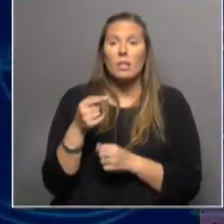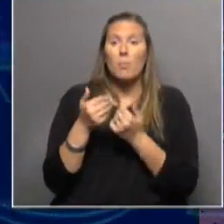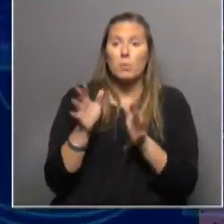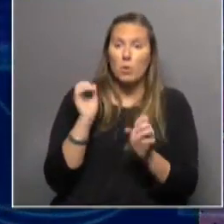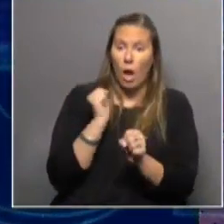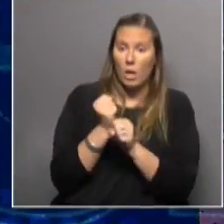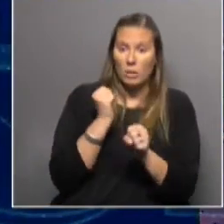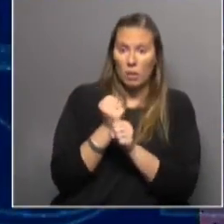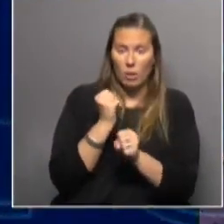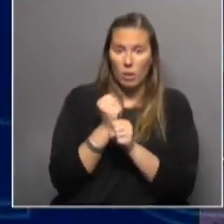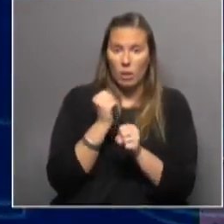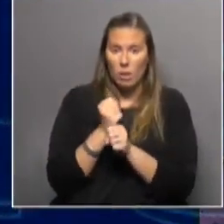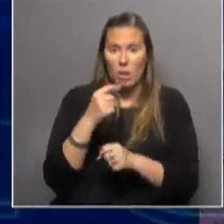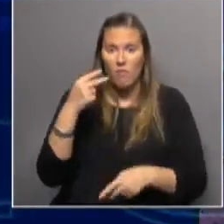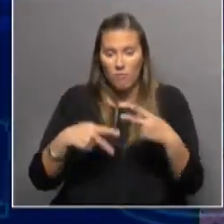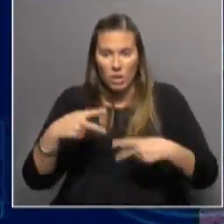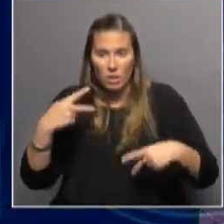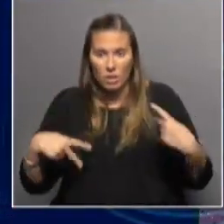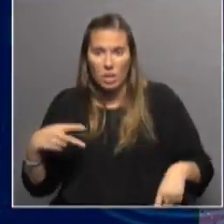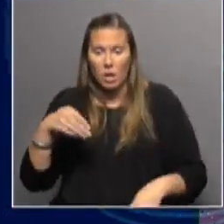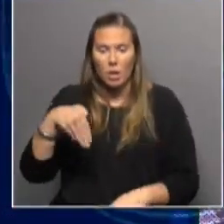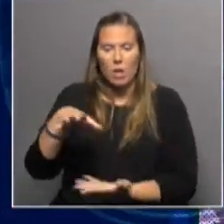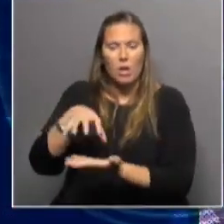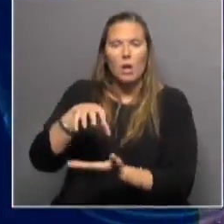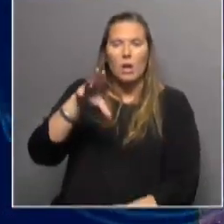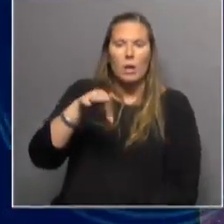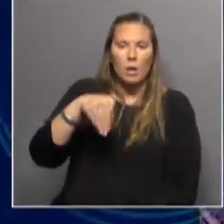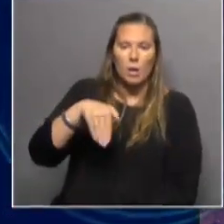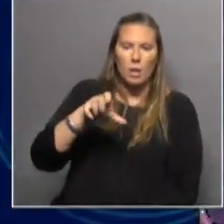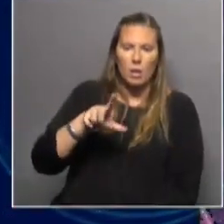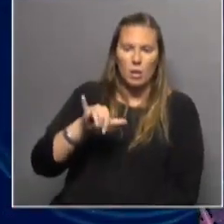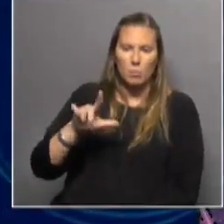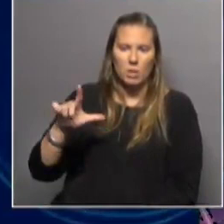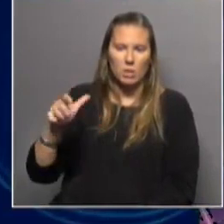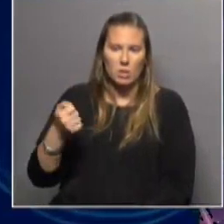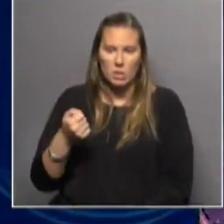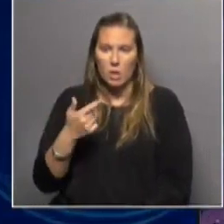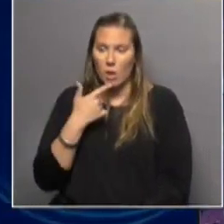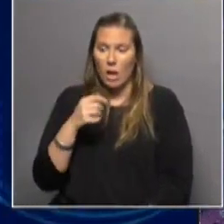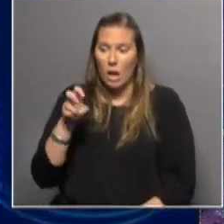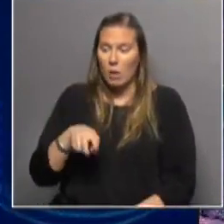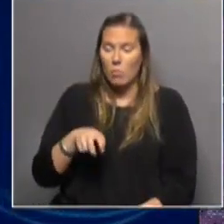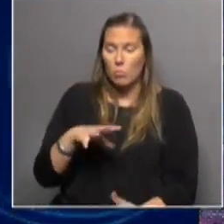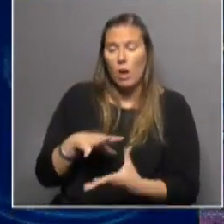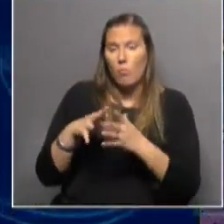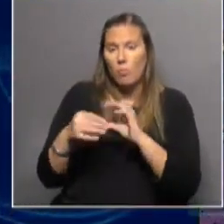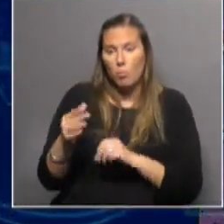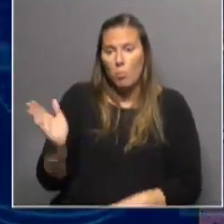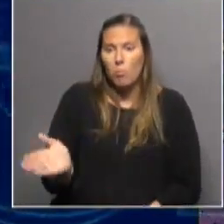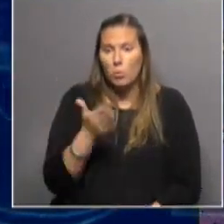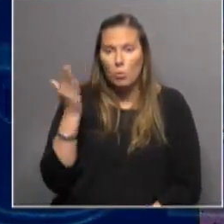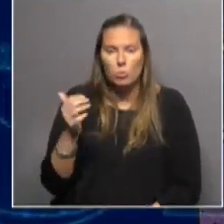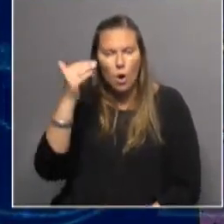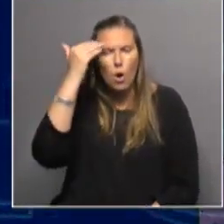a trabajar sobre variedades tenemos Melilla que es un ejemplo de ir caminando hacia una producción